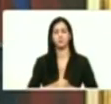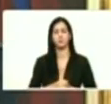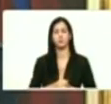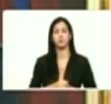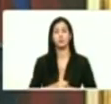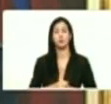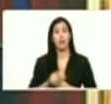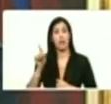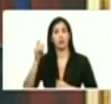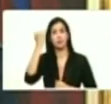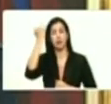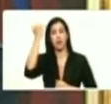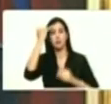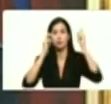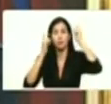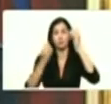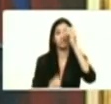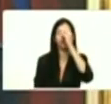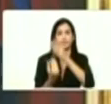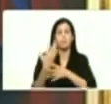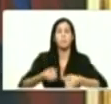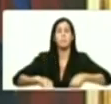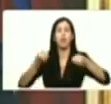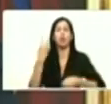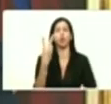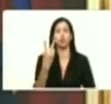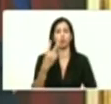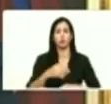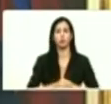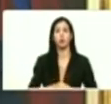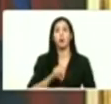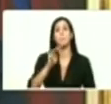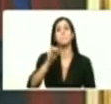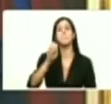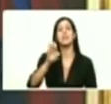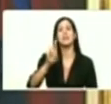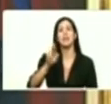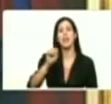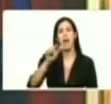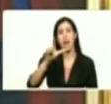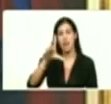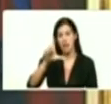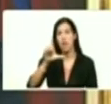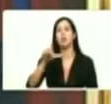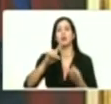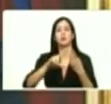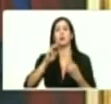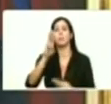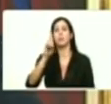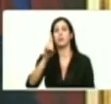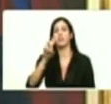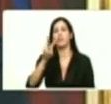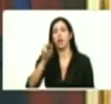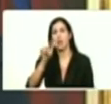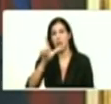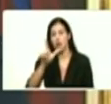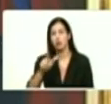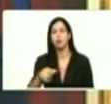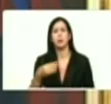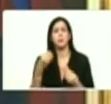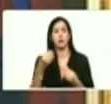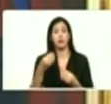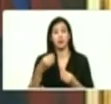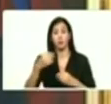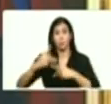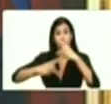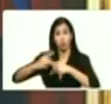creó el Mercal y creó el Pedeval para llevar el fruto de la